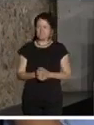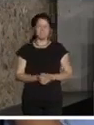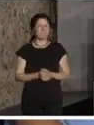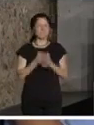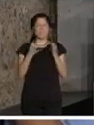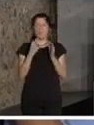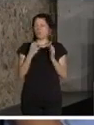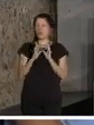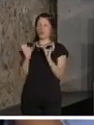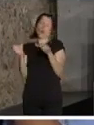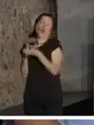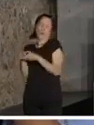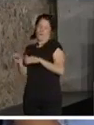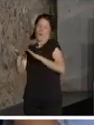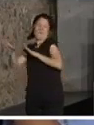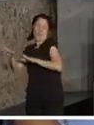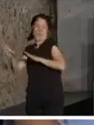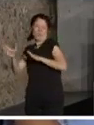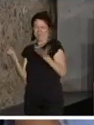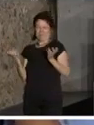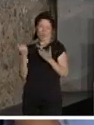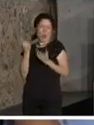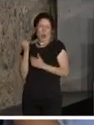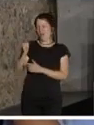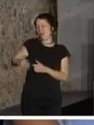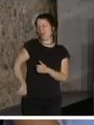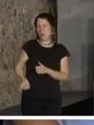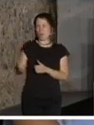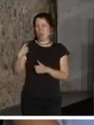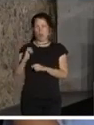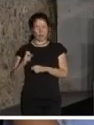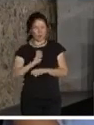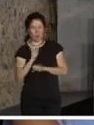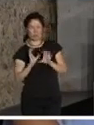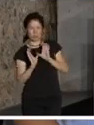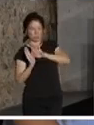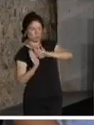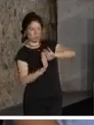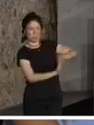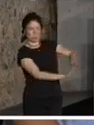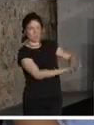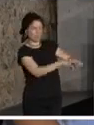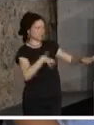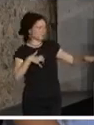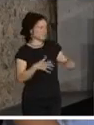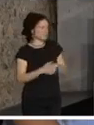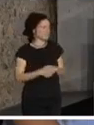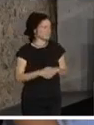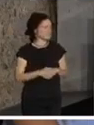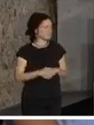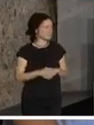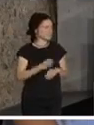favoreciendo a unos pocos a unas élites y abandonando a la mayoría